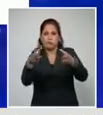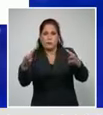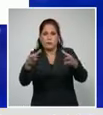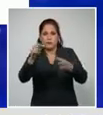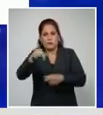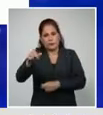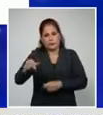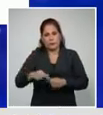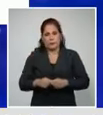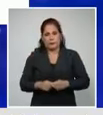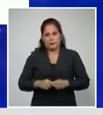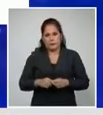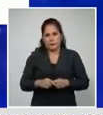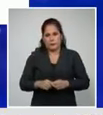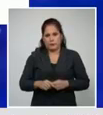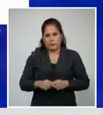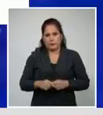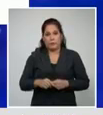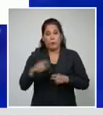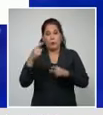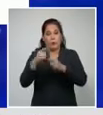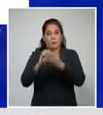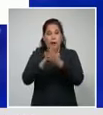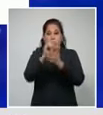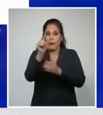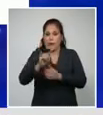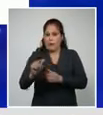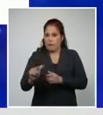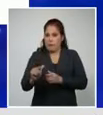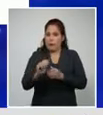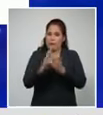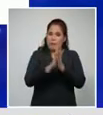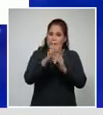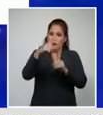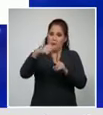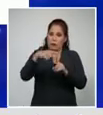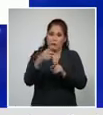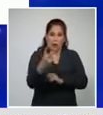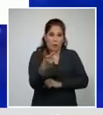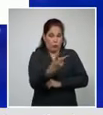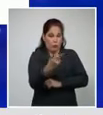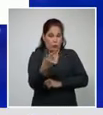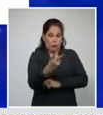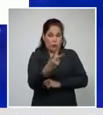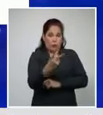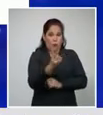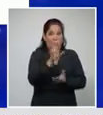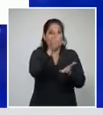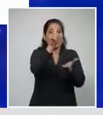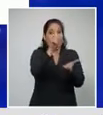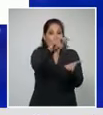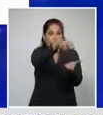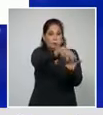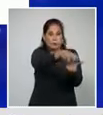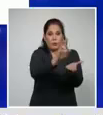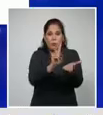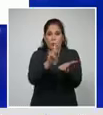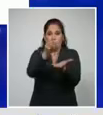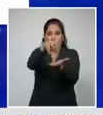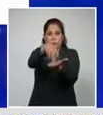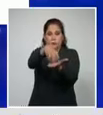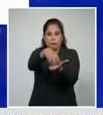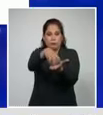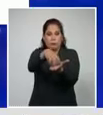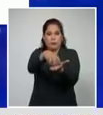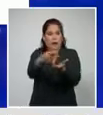veces. En el caso de Mayabequi, en el caso de Matanzas, con un evento activo cada uno. Ya